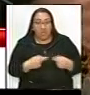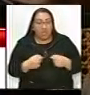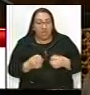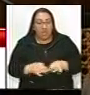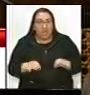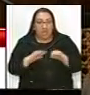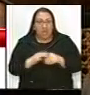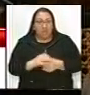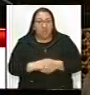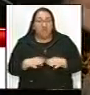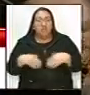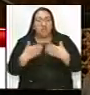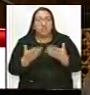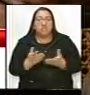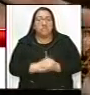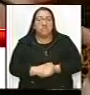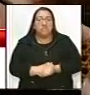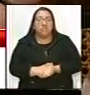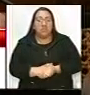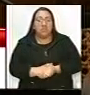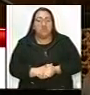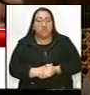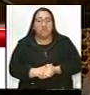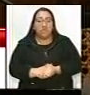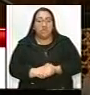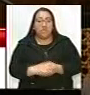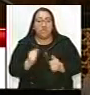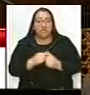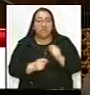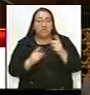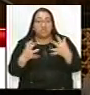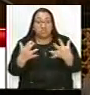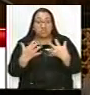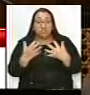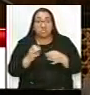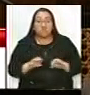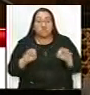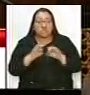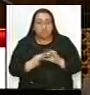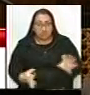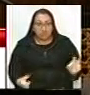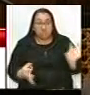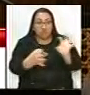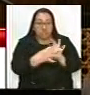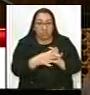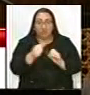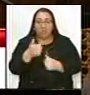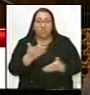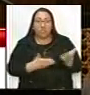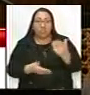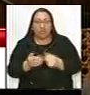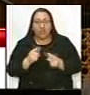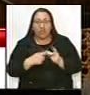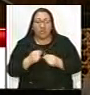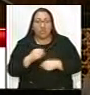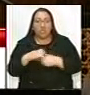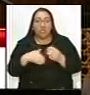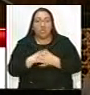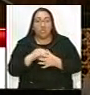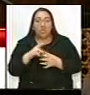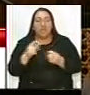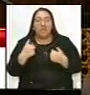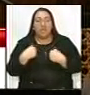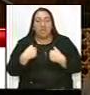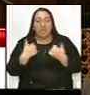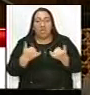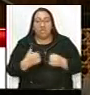que puede darle descuentos por volumen paquetes atractivos y unirlo con otros servicios en la red dorsal tiene